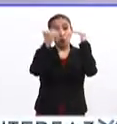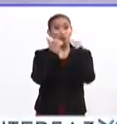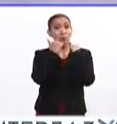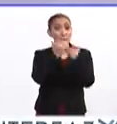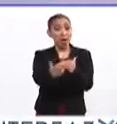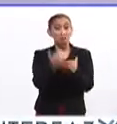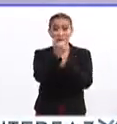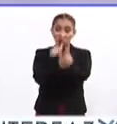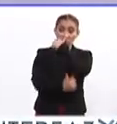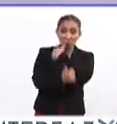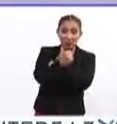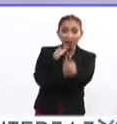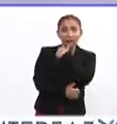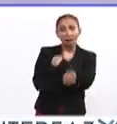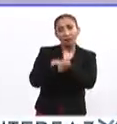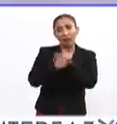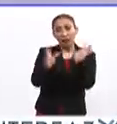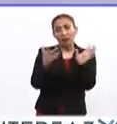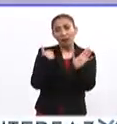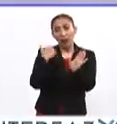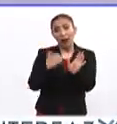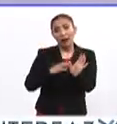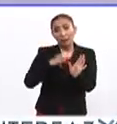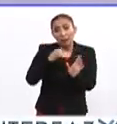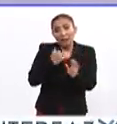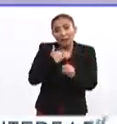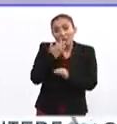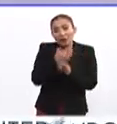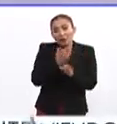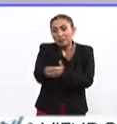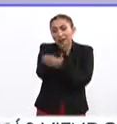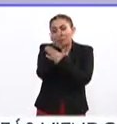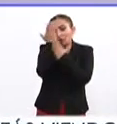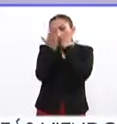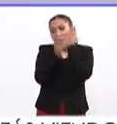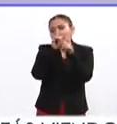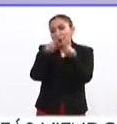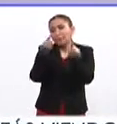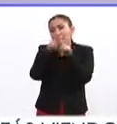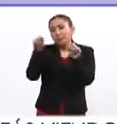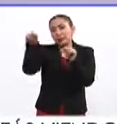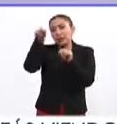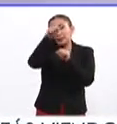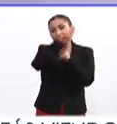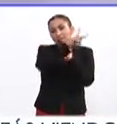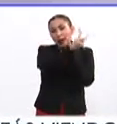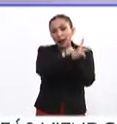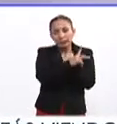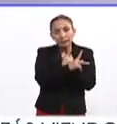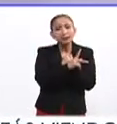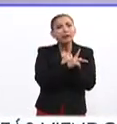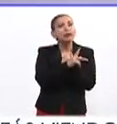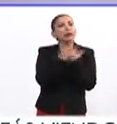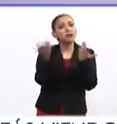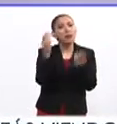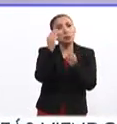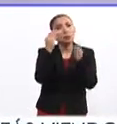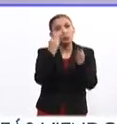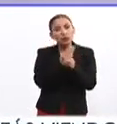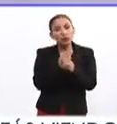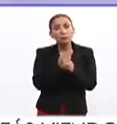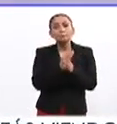niveles competitivos y que por supuesto han aprovechado muy bien esto para irse a estudiar a varios países del